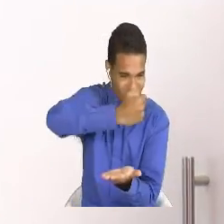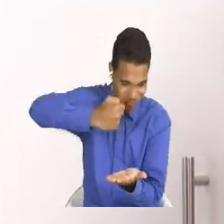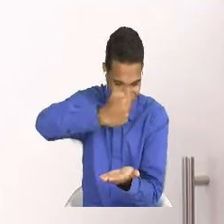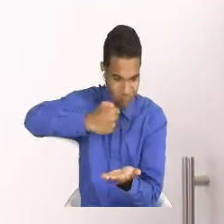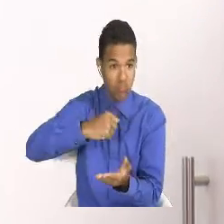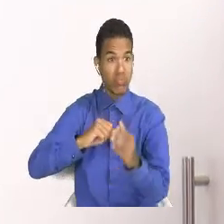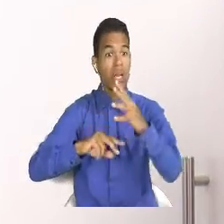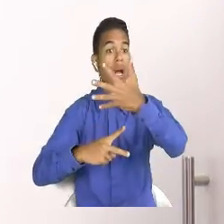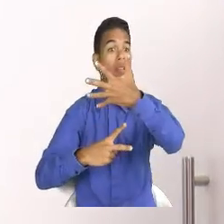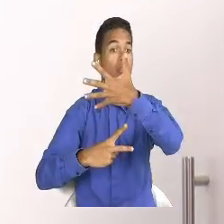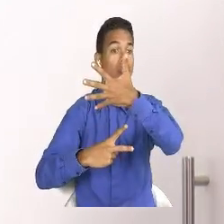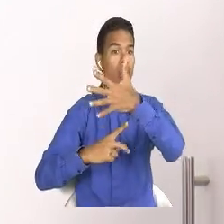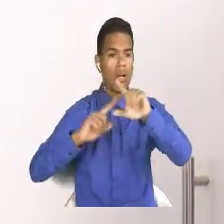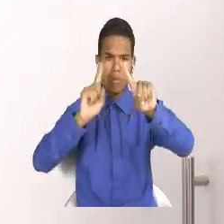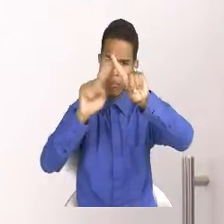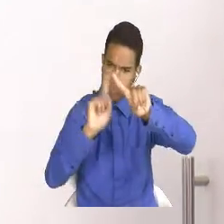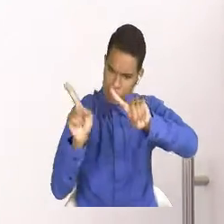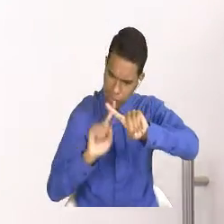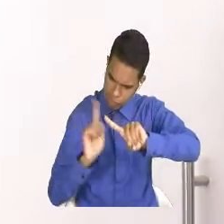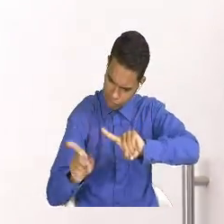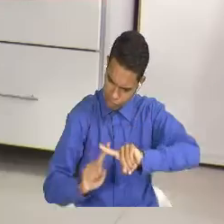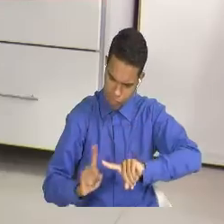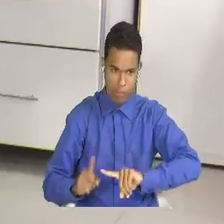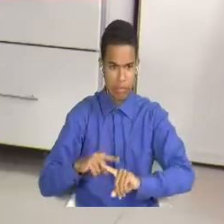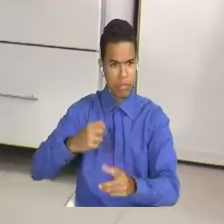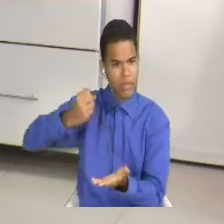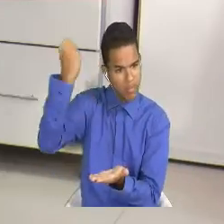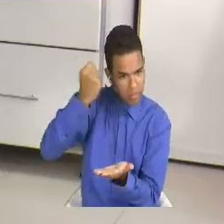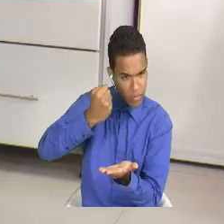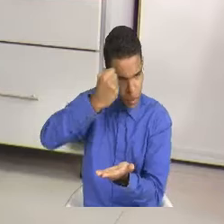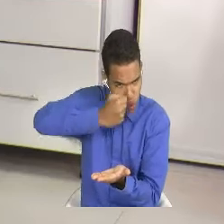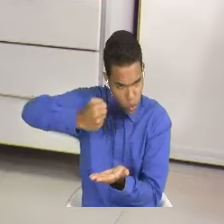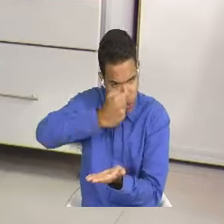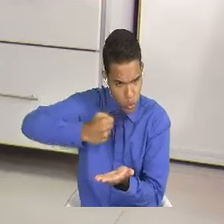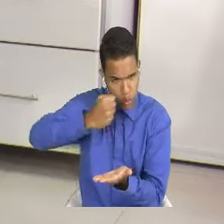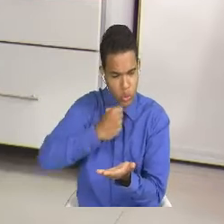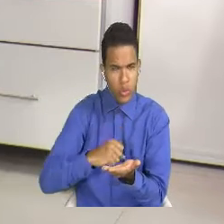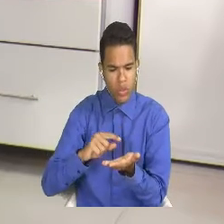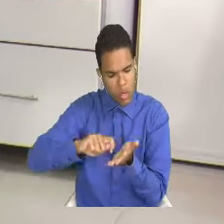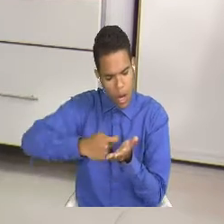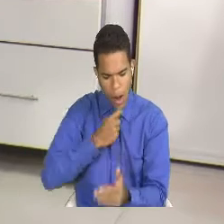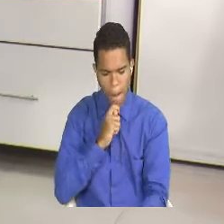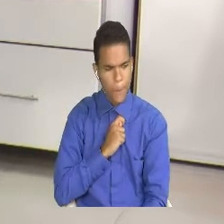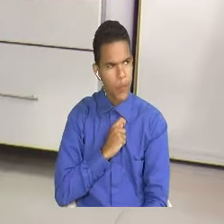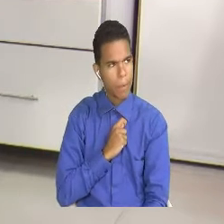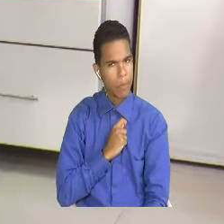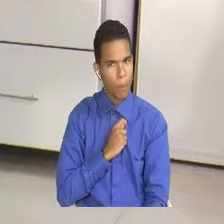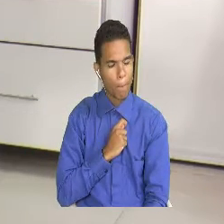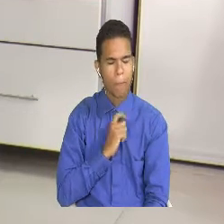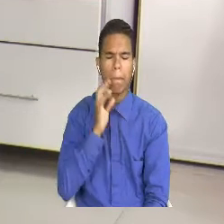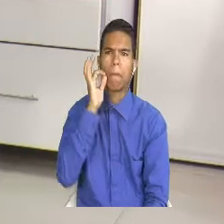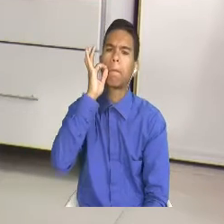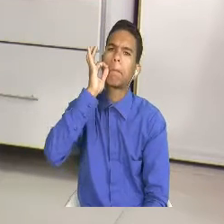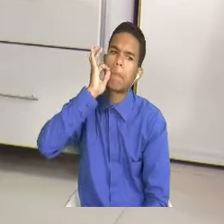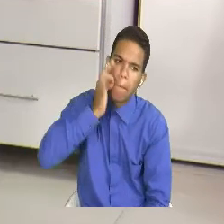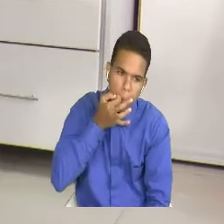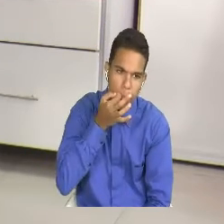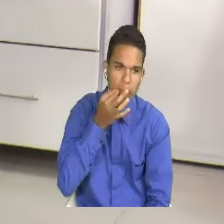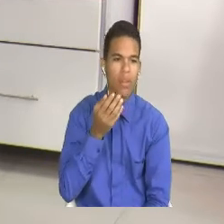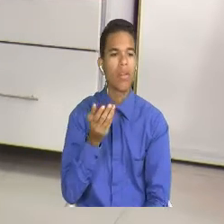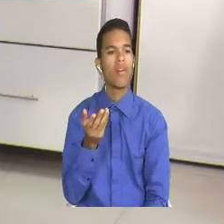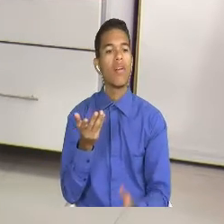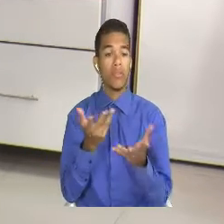Siete tipos de salsa. Eso tiene que ser precisamente en su zona rápida. Zona rápida, su restaurante de comidas rápidas, caramba, para